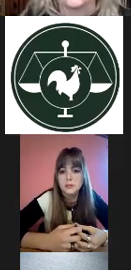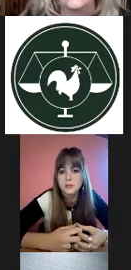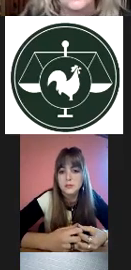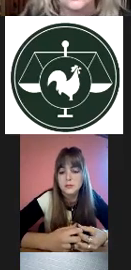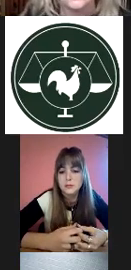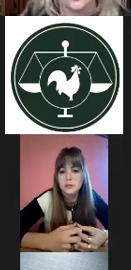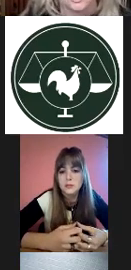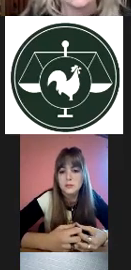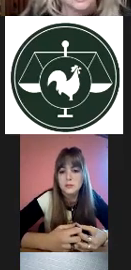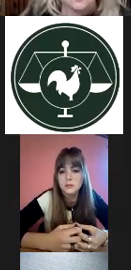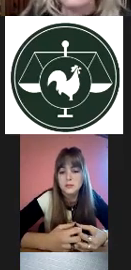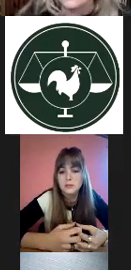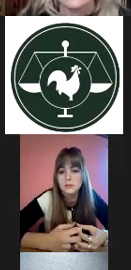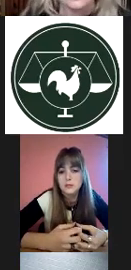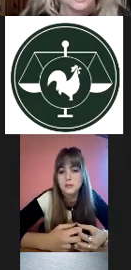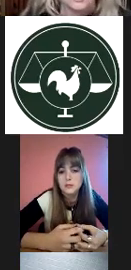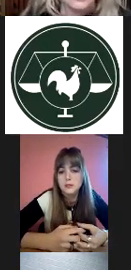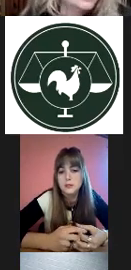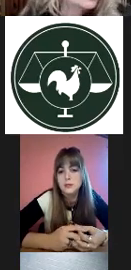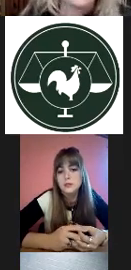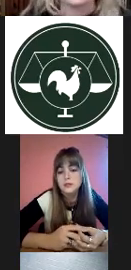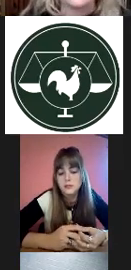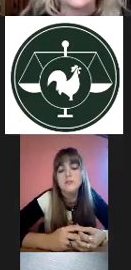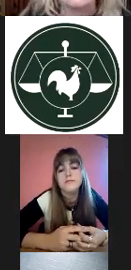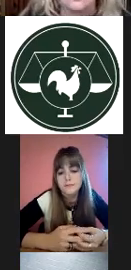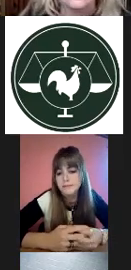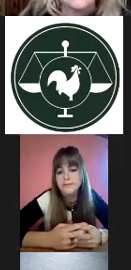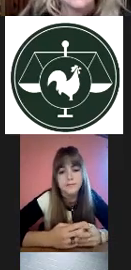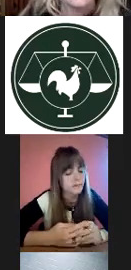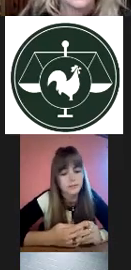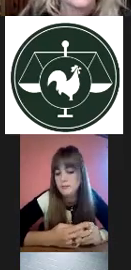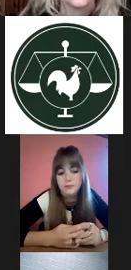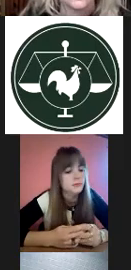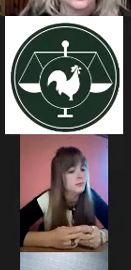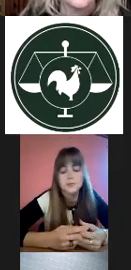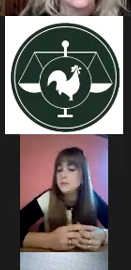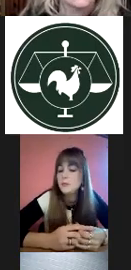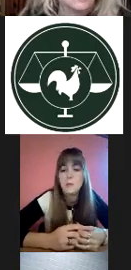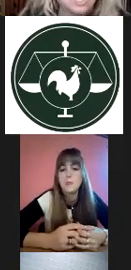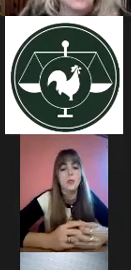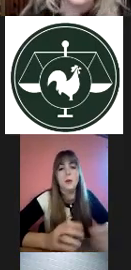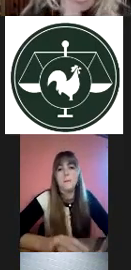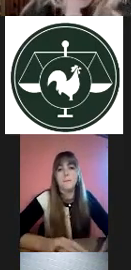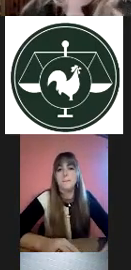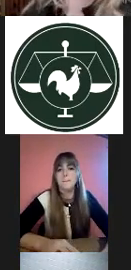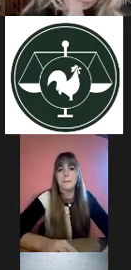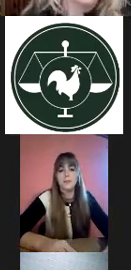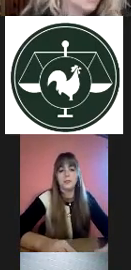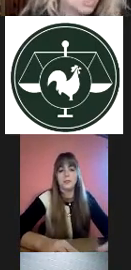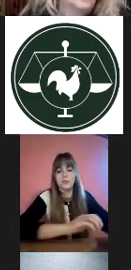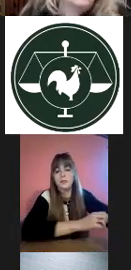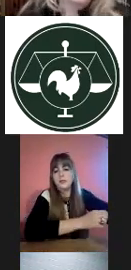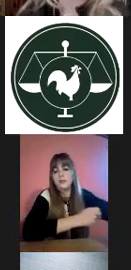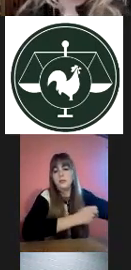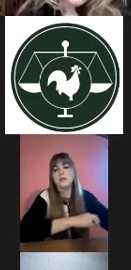recuperación de un cachorro castrado es mucho mayor, no necesita tampoco tantas horas de ayuno de líquido y sólido, que a veces cuesta